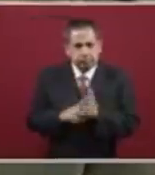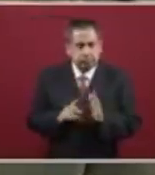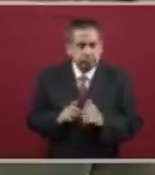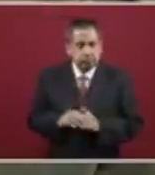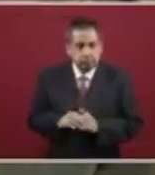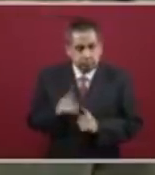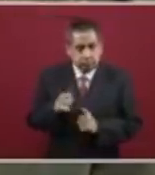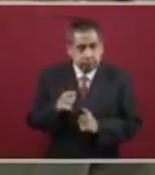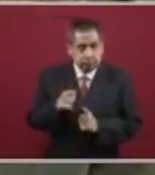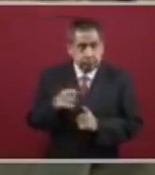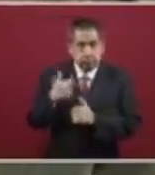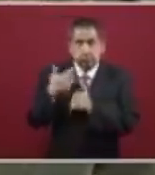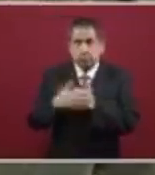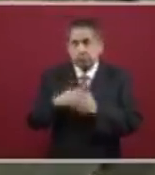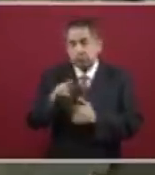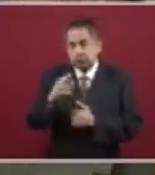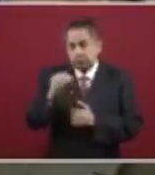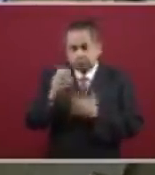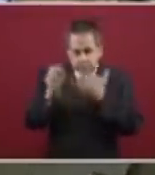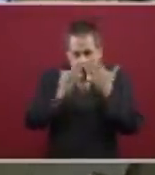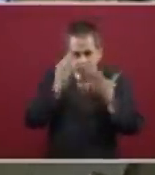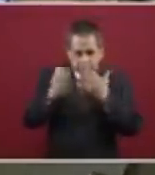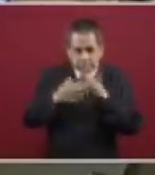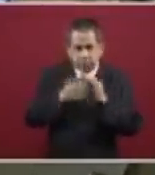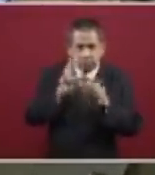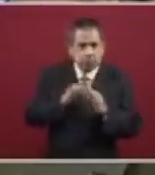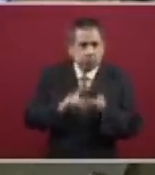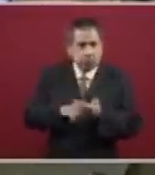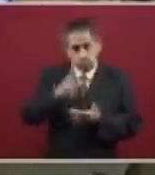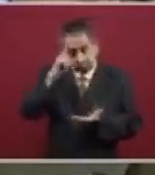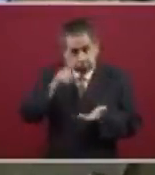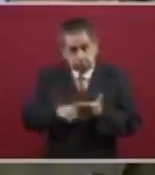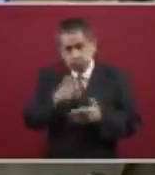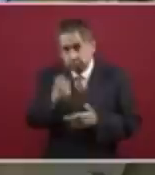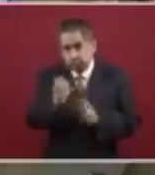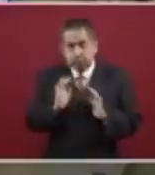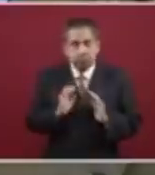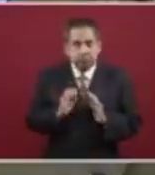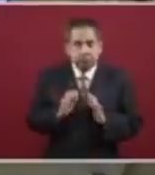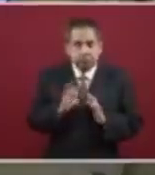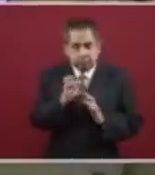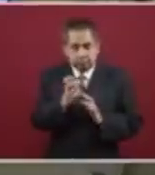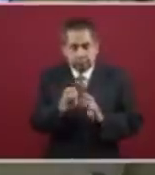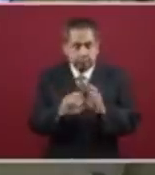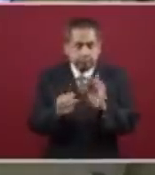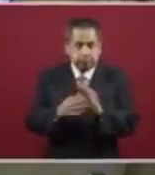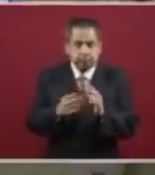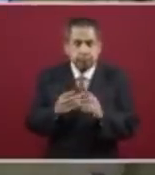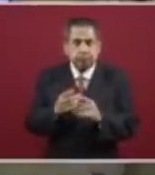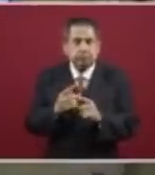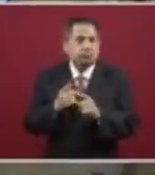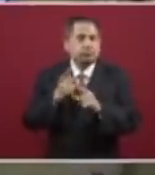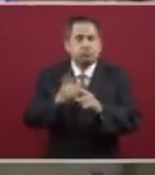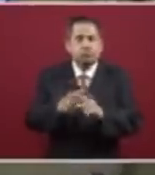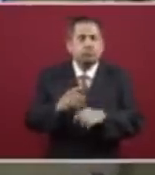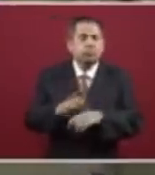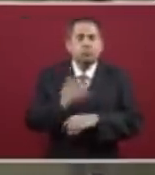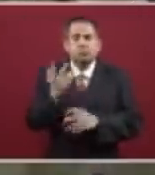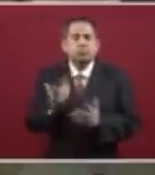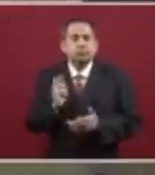esto se va a analizar a mediados de mayo, y usted cree que esta situación es por